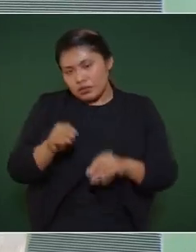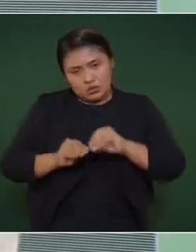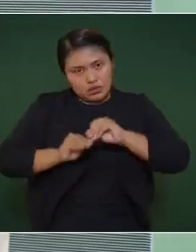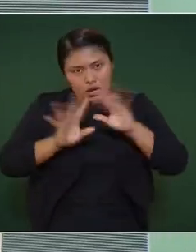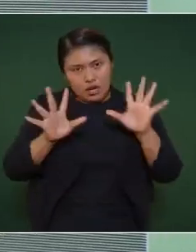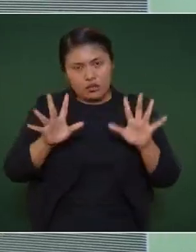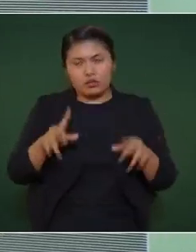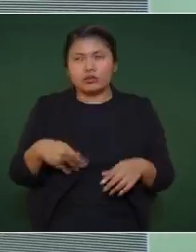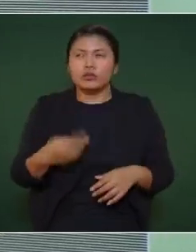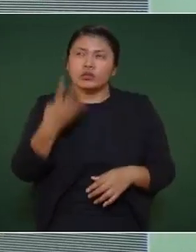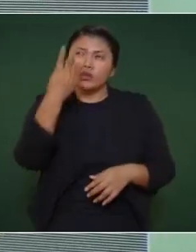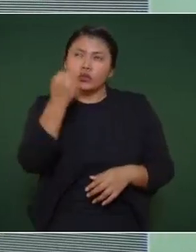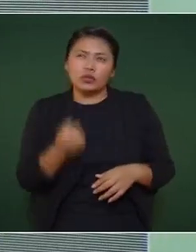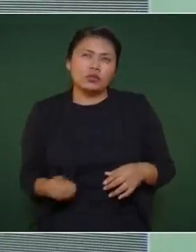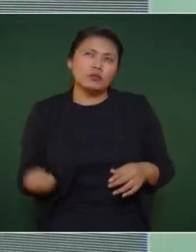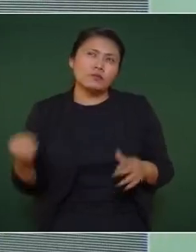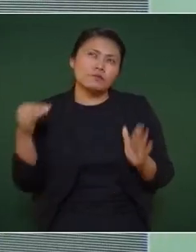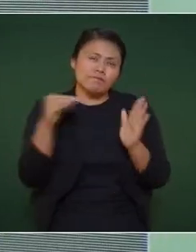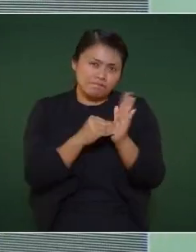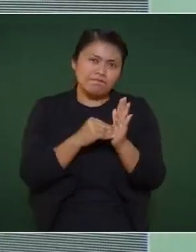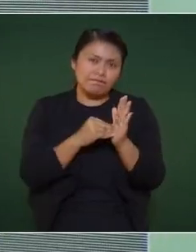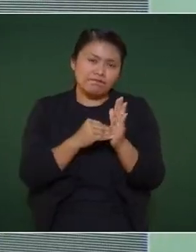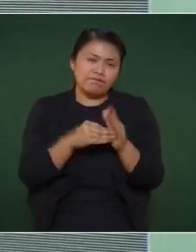Más de 9,000 médicos